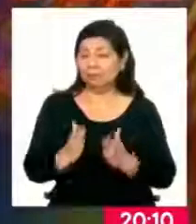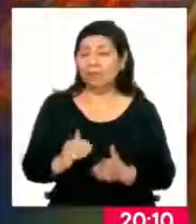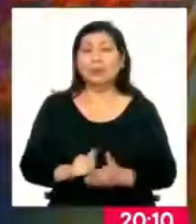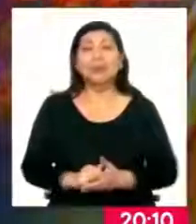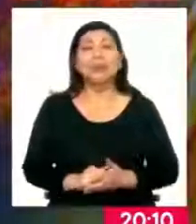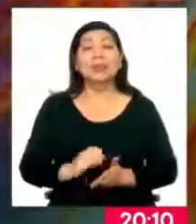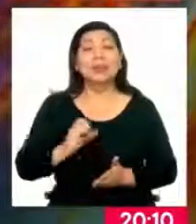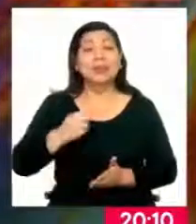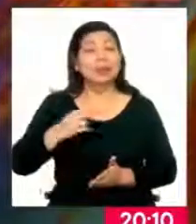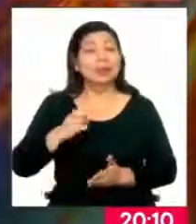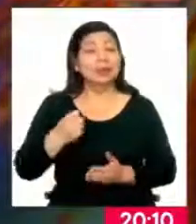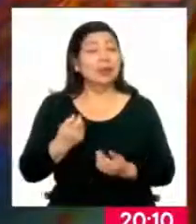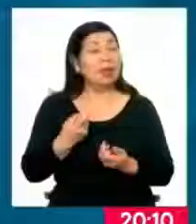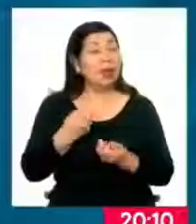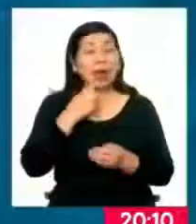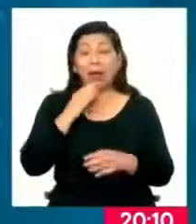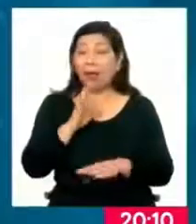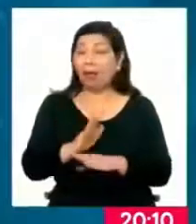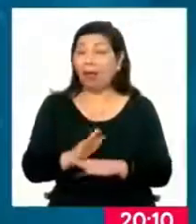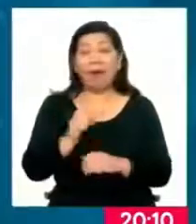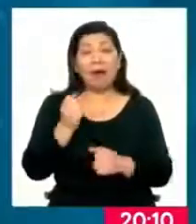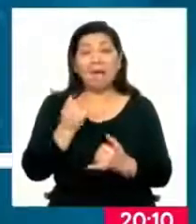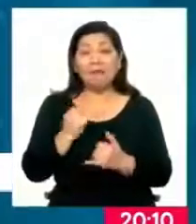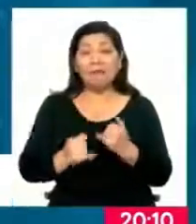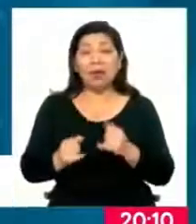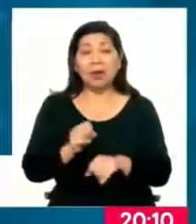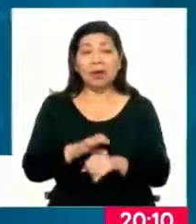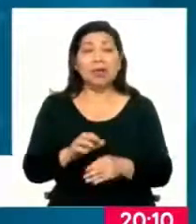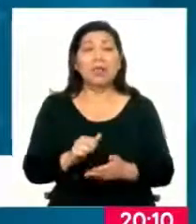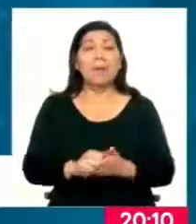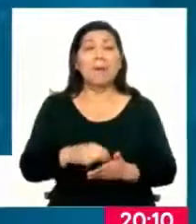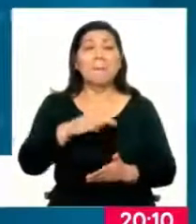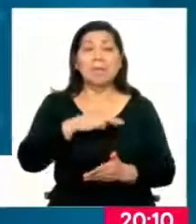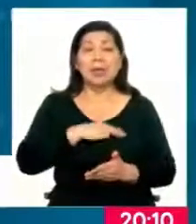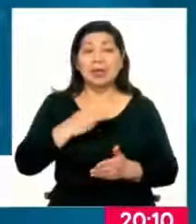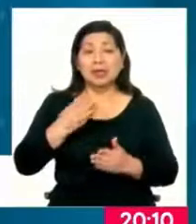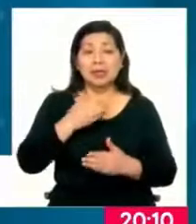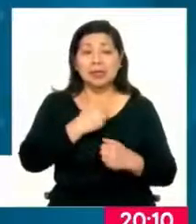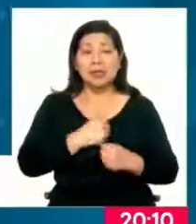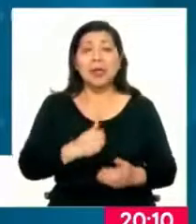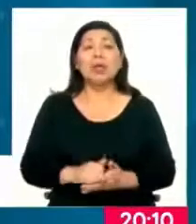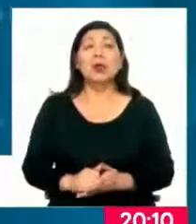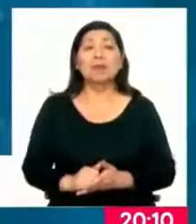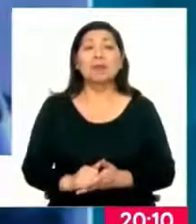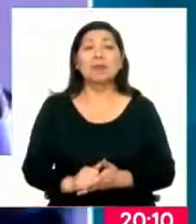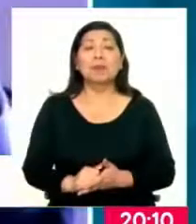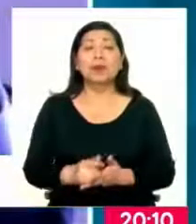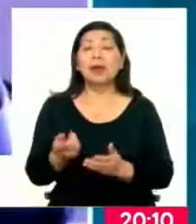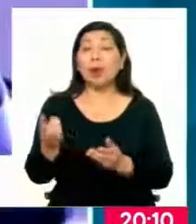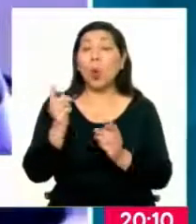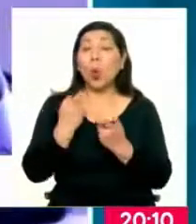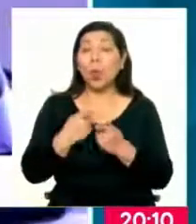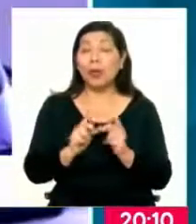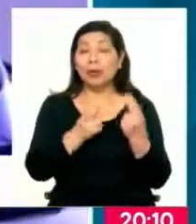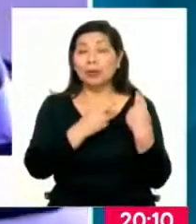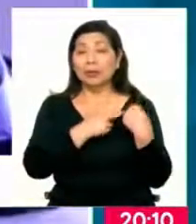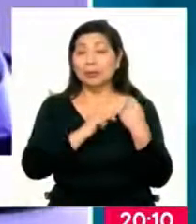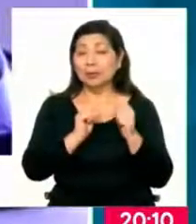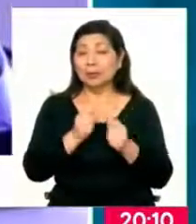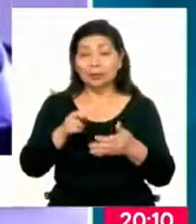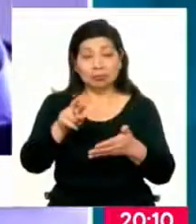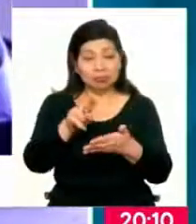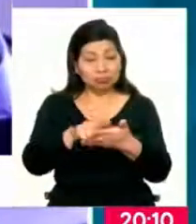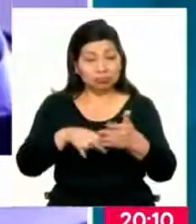Delgado Echevarría renunció esta tarde como asesor del despacho del Ministerio del Interior, a cargo al que fue designado hoy mediante